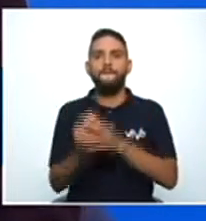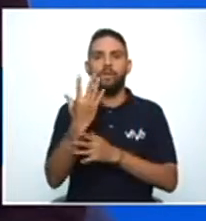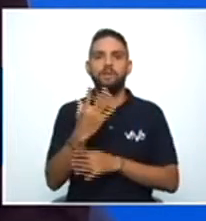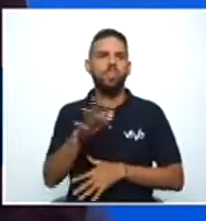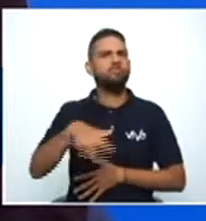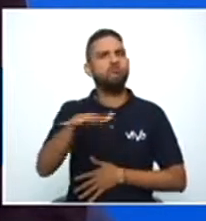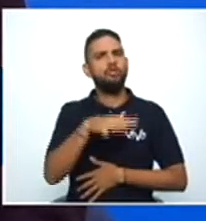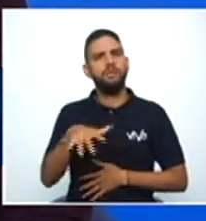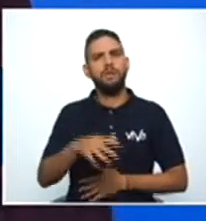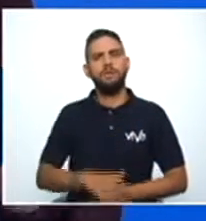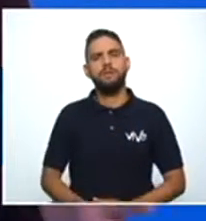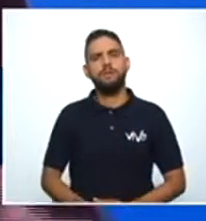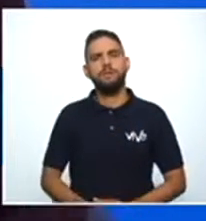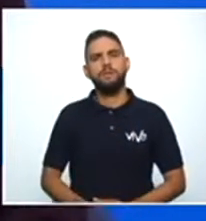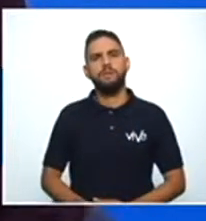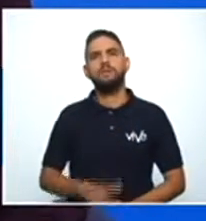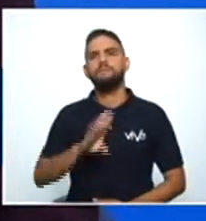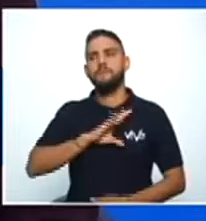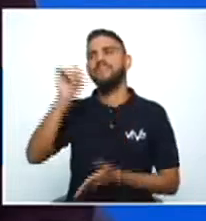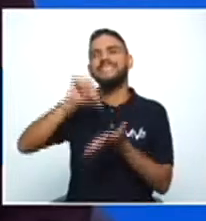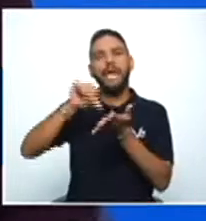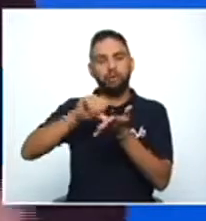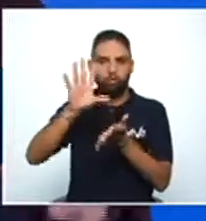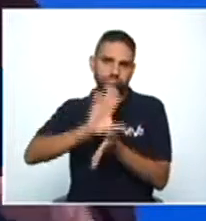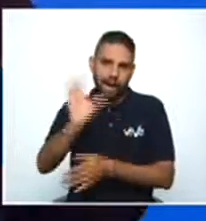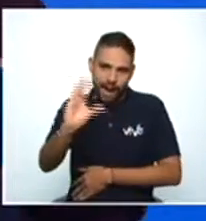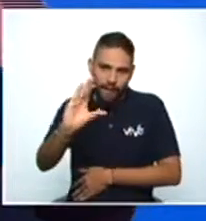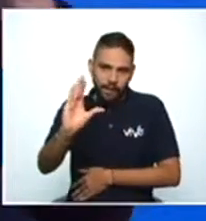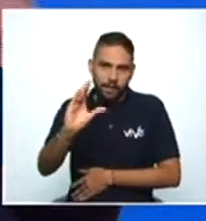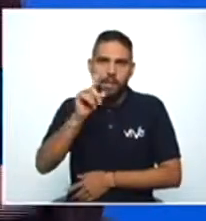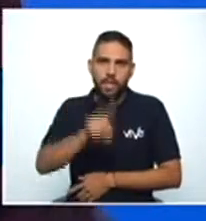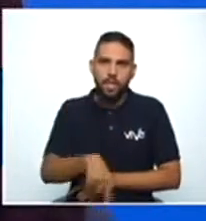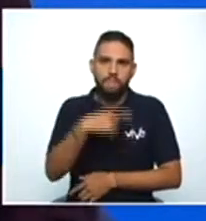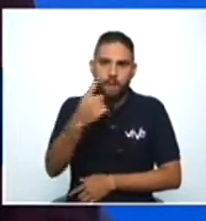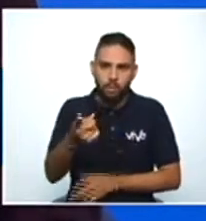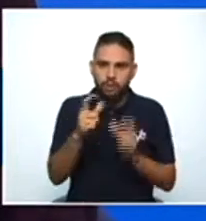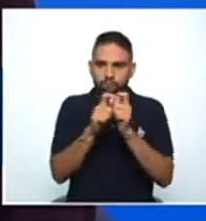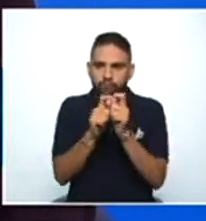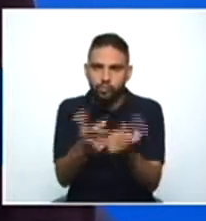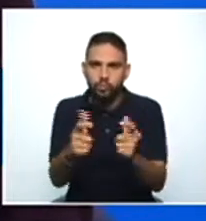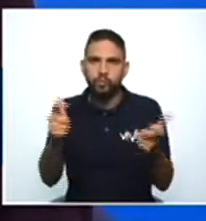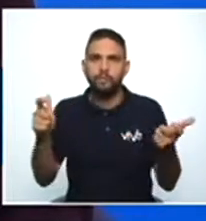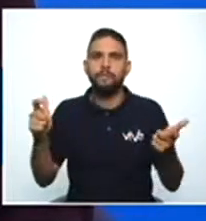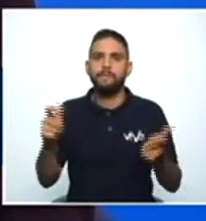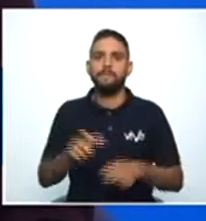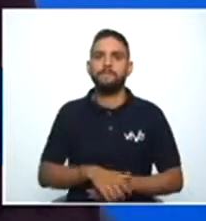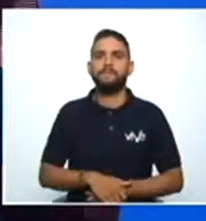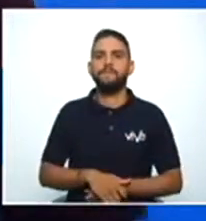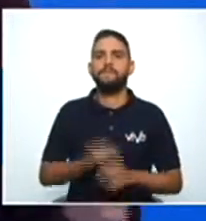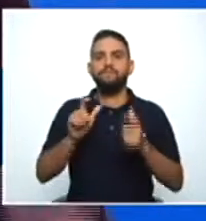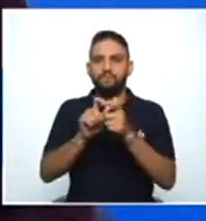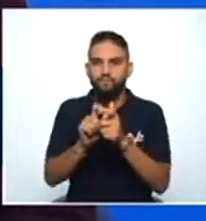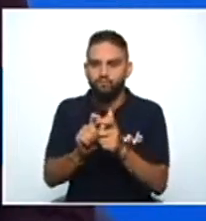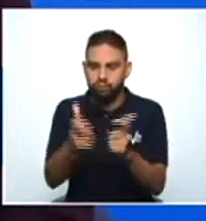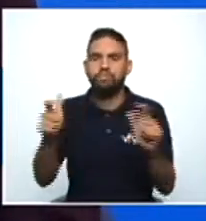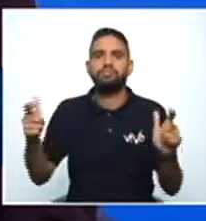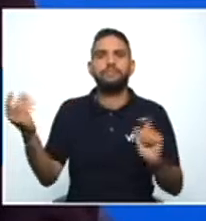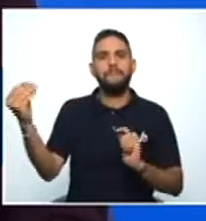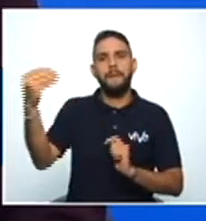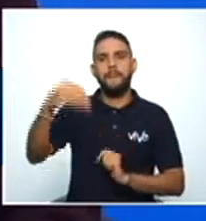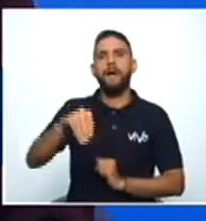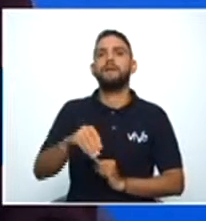lo que sería en la zona central del país y posteriormente vamos a ir llevando a mira a seguir creciendo a mirar e ir creciendo